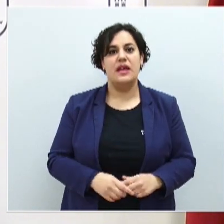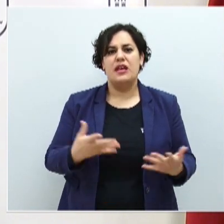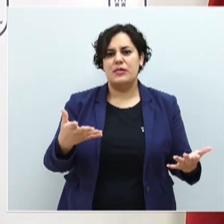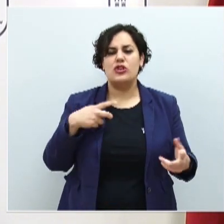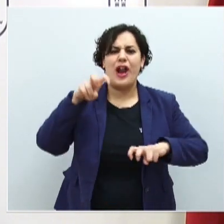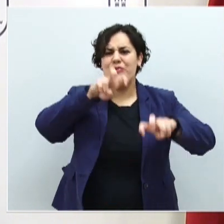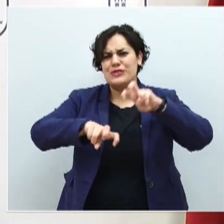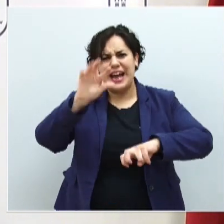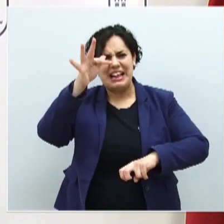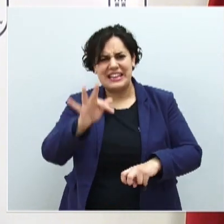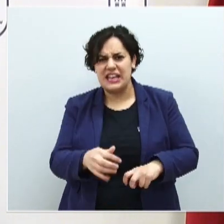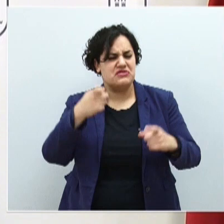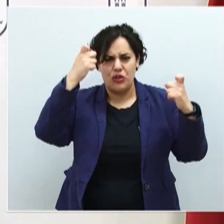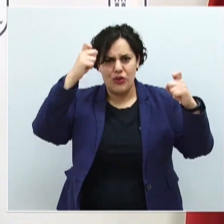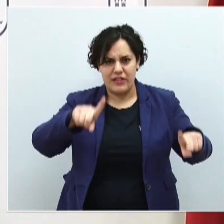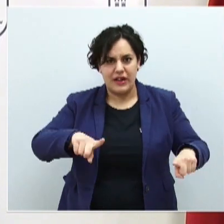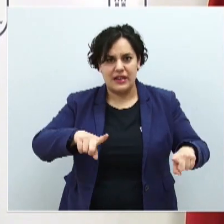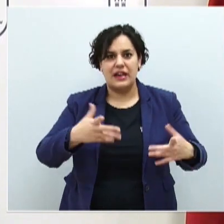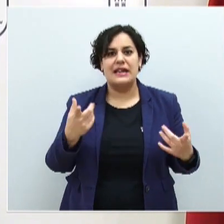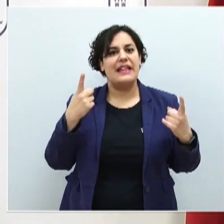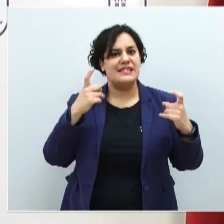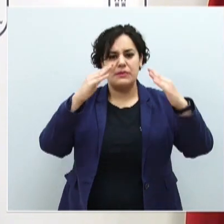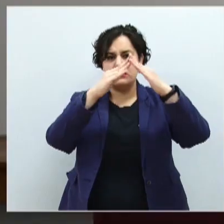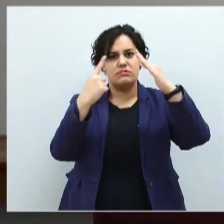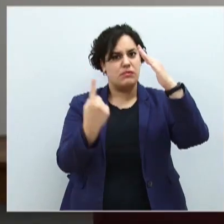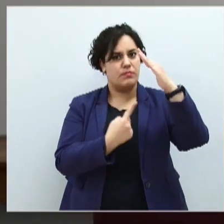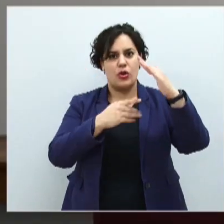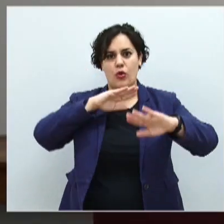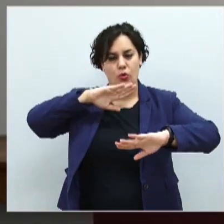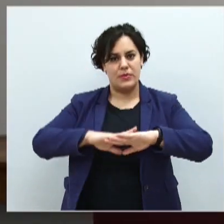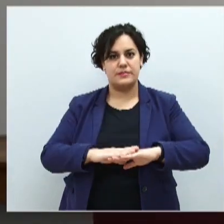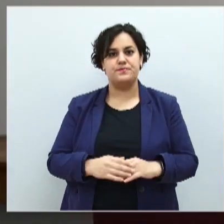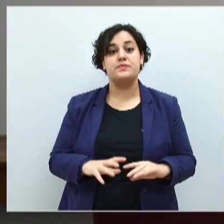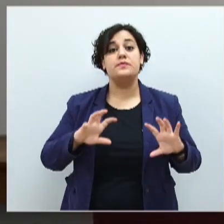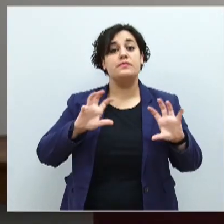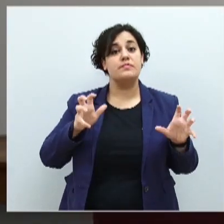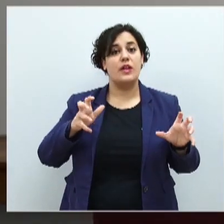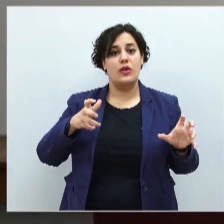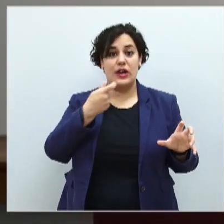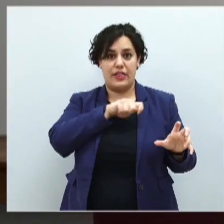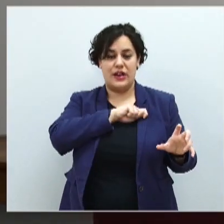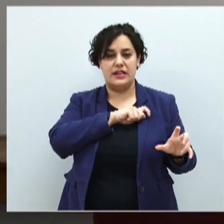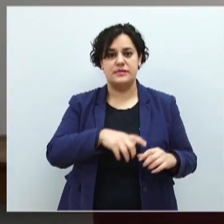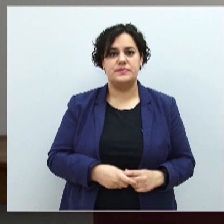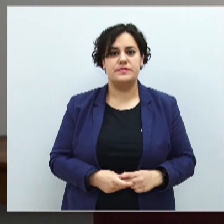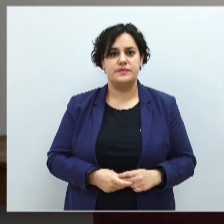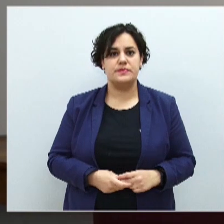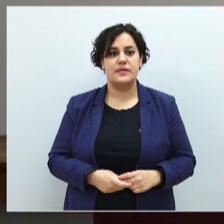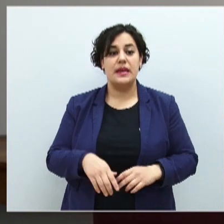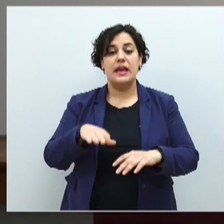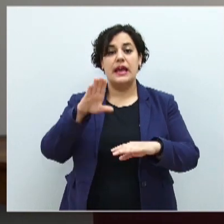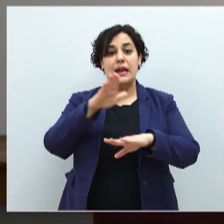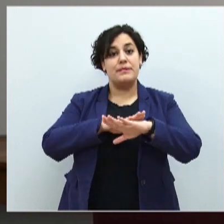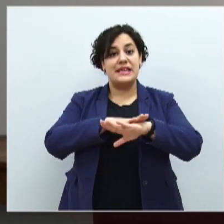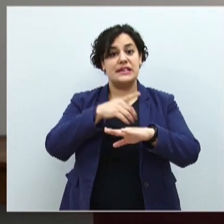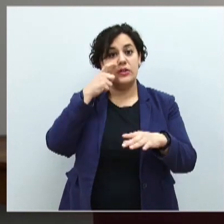que ya seremos nosotros los que indiquemos a qué personas y cuándo lo vamos a hacer, ¿no? Desde Radio Nacional de España, el Ministerio de Sanidad, en base a informes de la